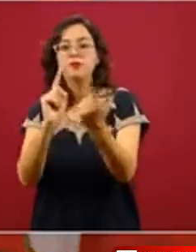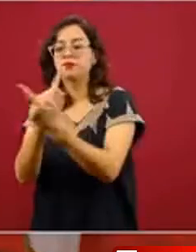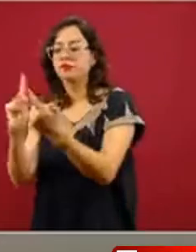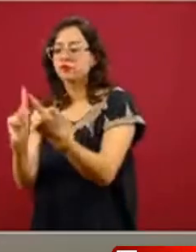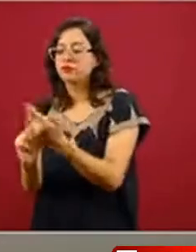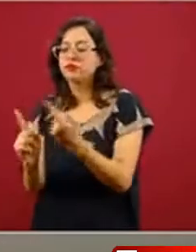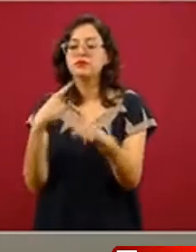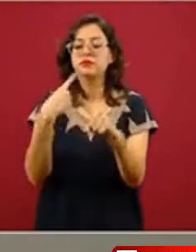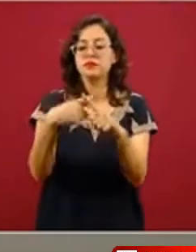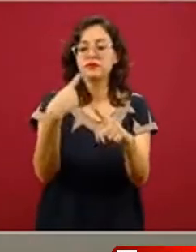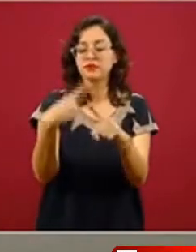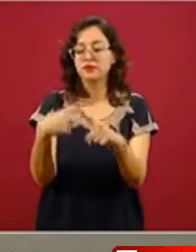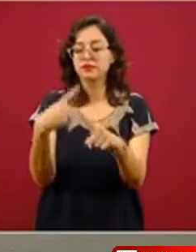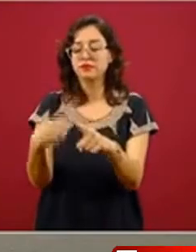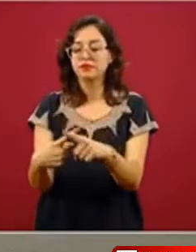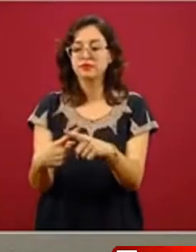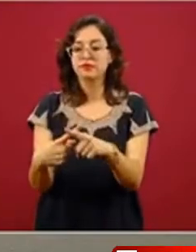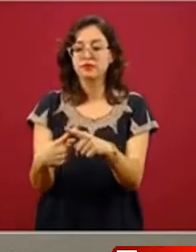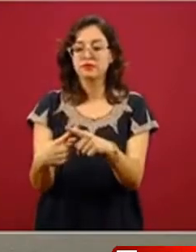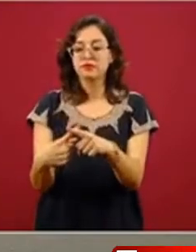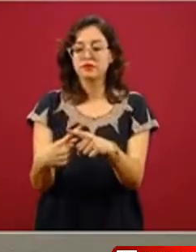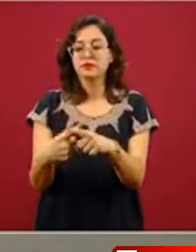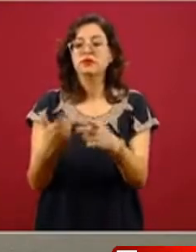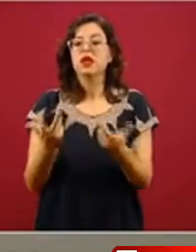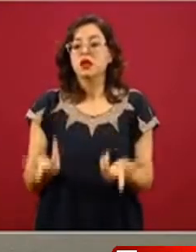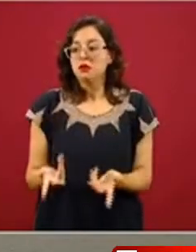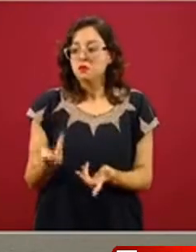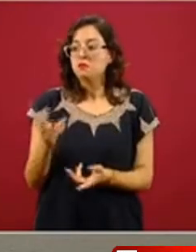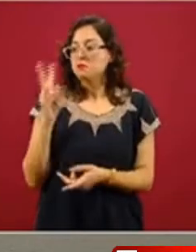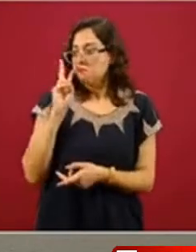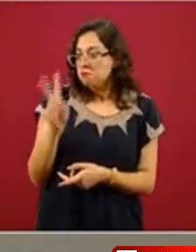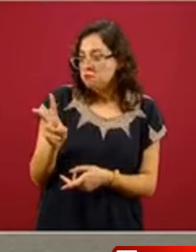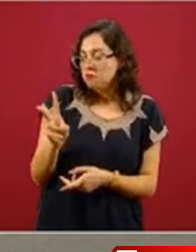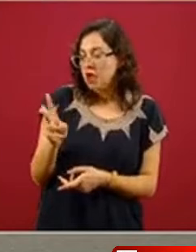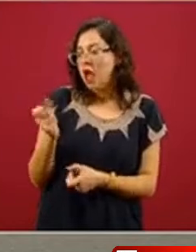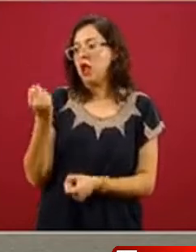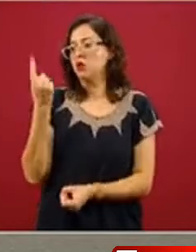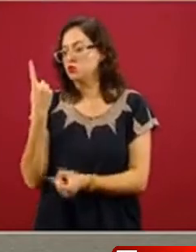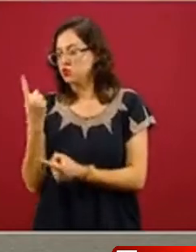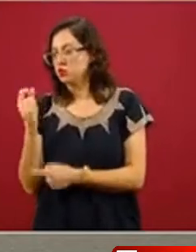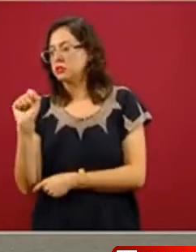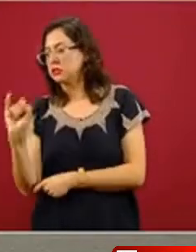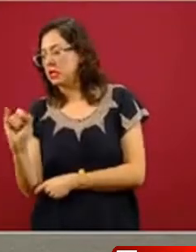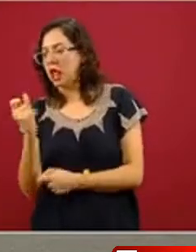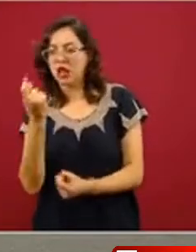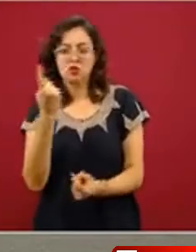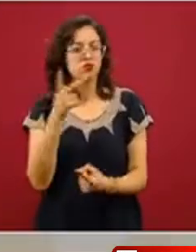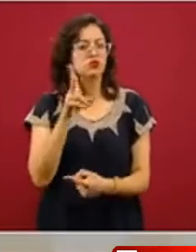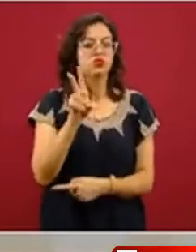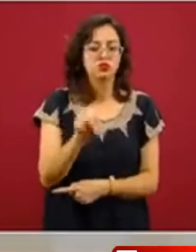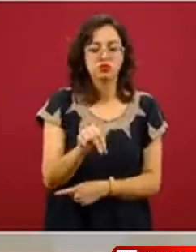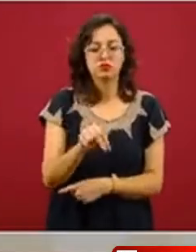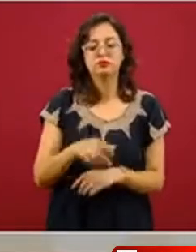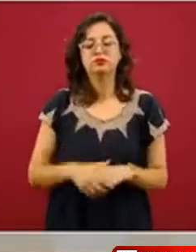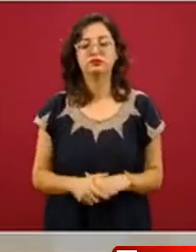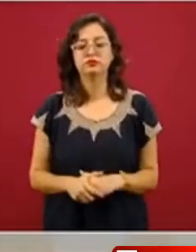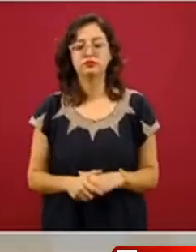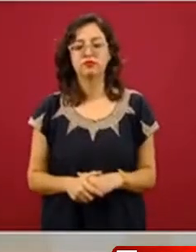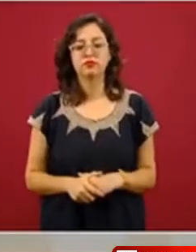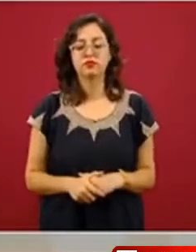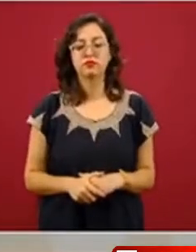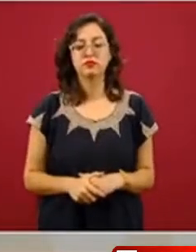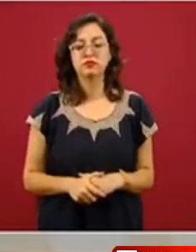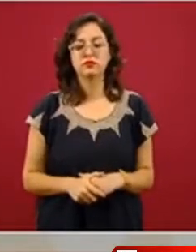criterios médico-epidemiológicos, es procedente, se hace la prueba. Termino ilustrando lo que no es una